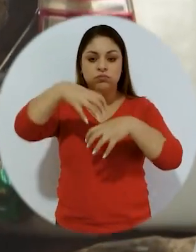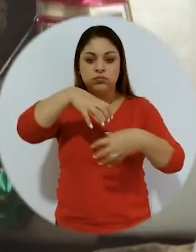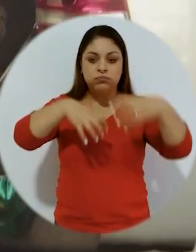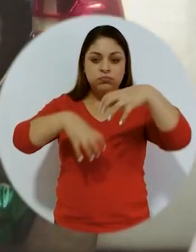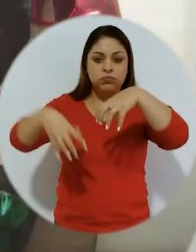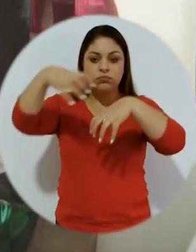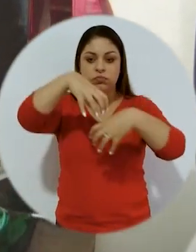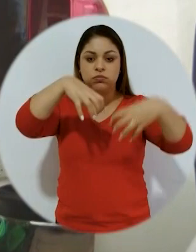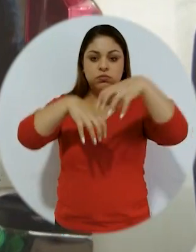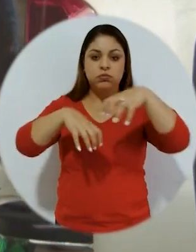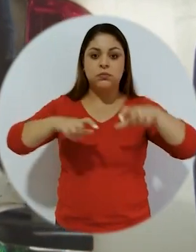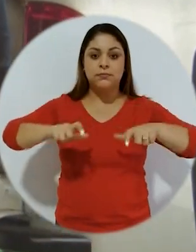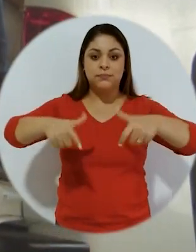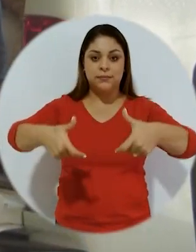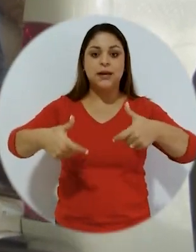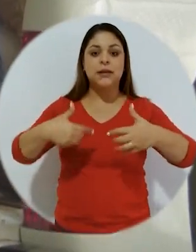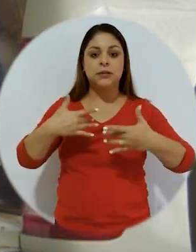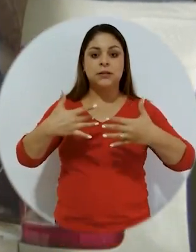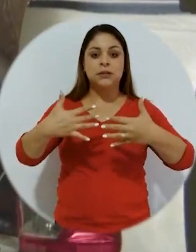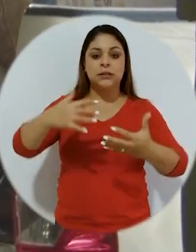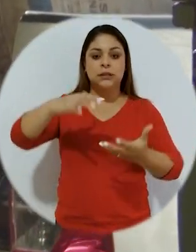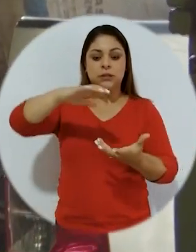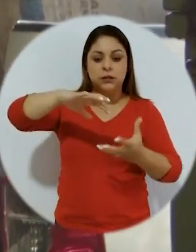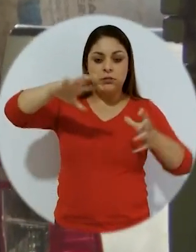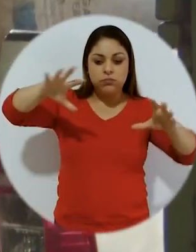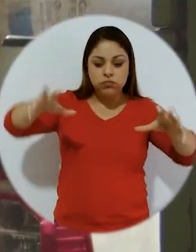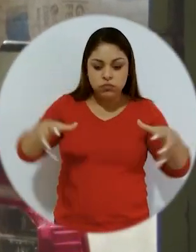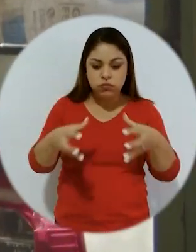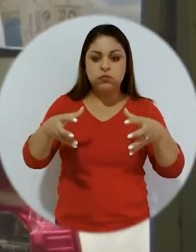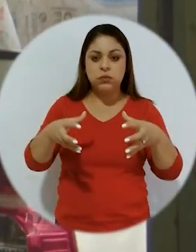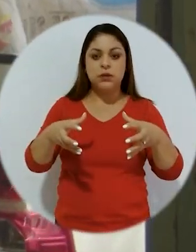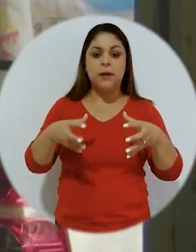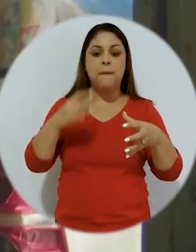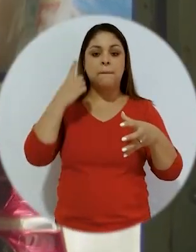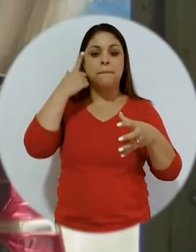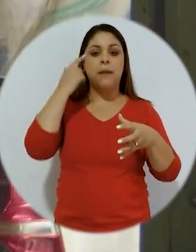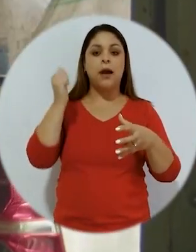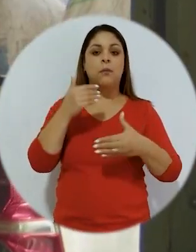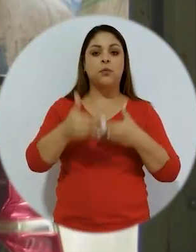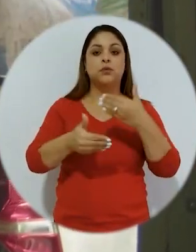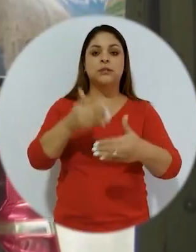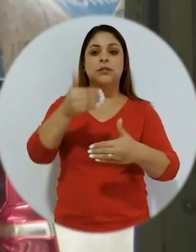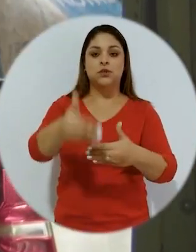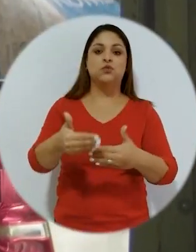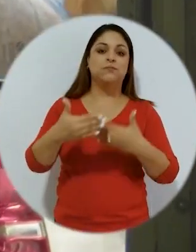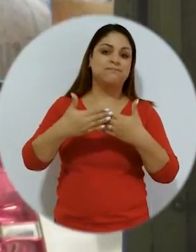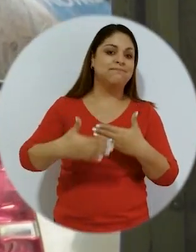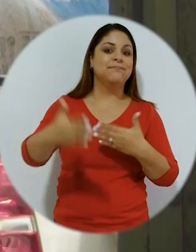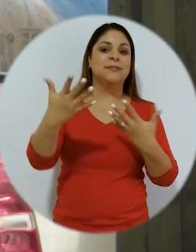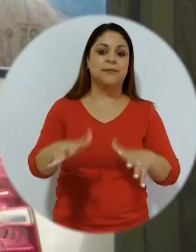Más o menos en el año 2016 arrancamos con un proceso un poco más